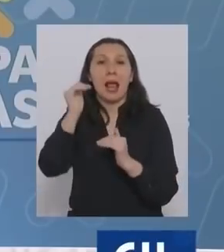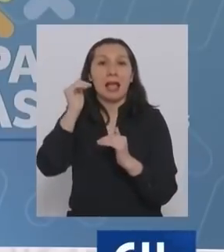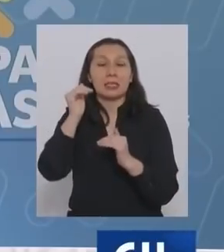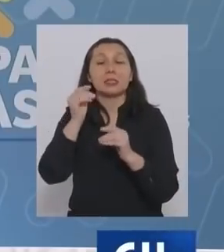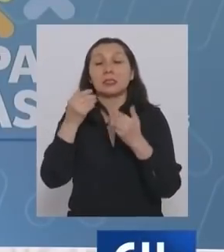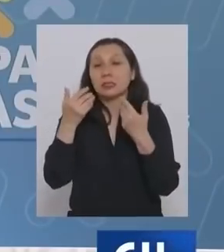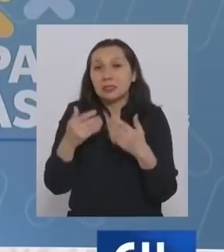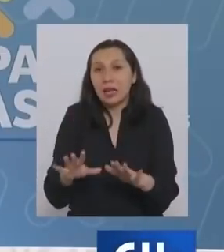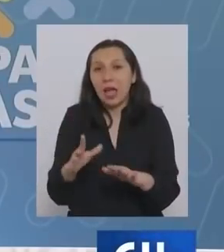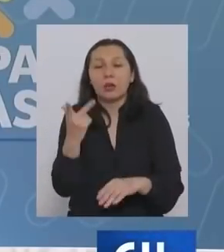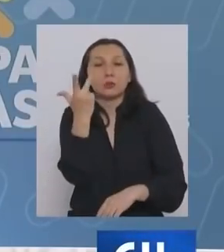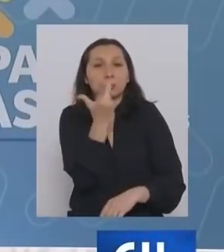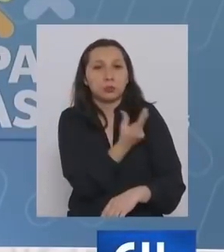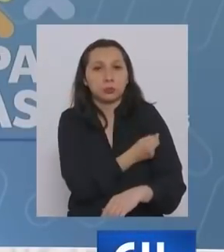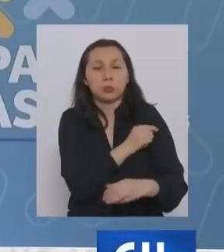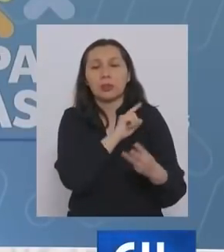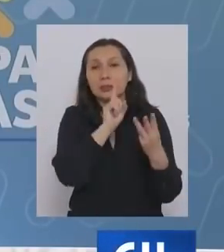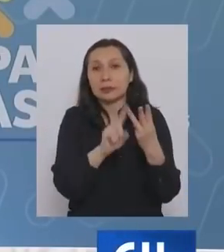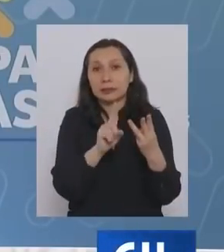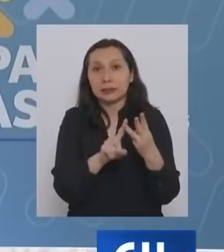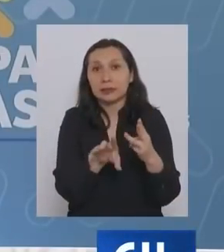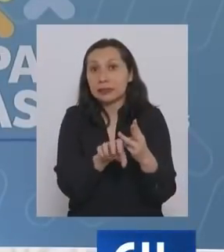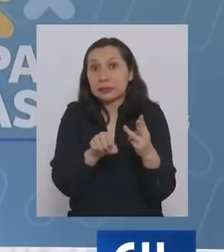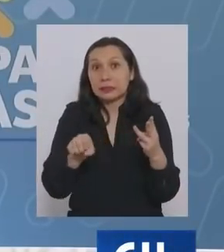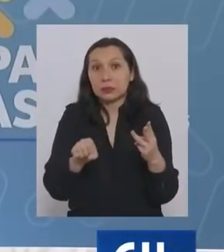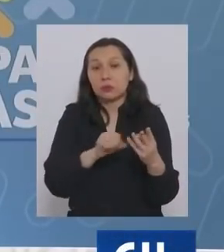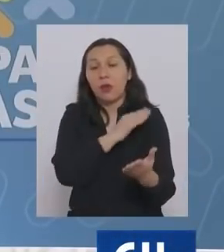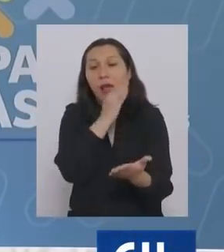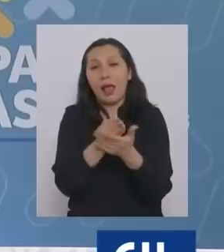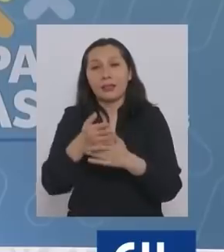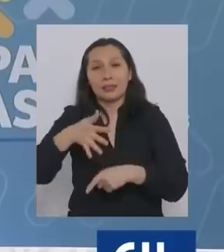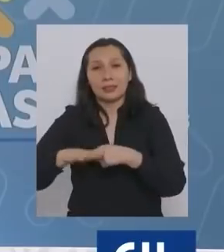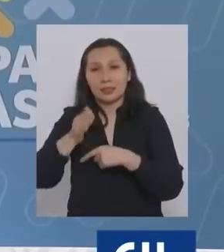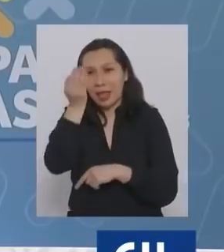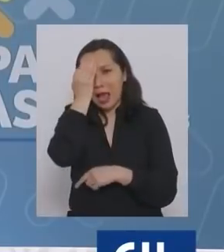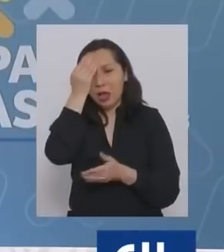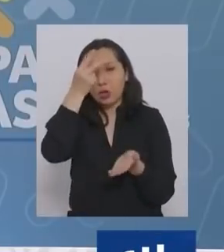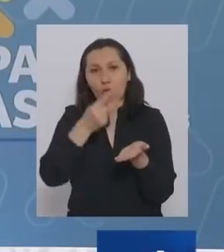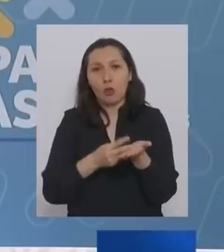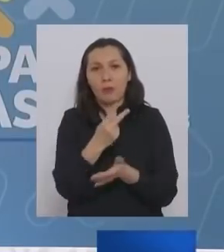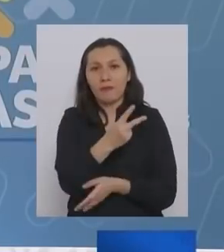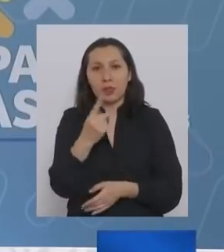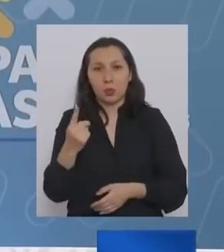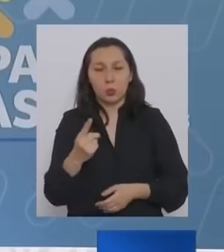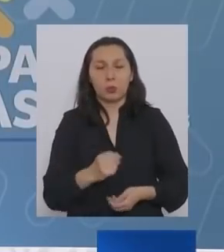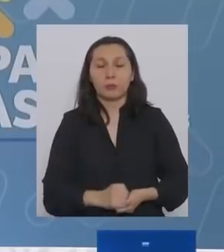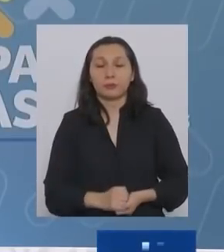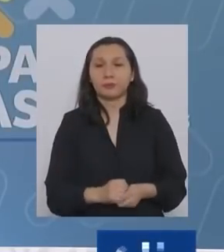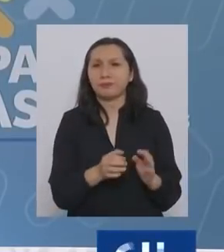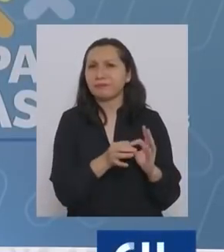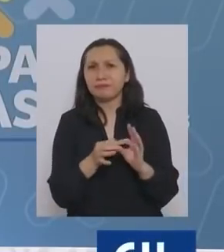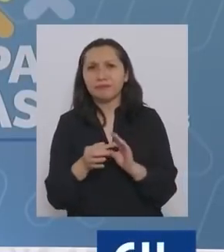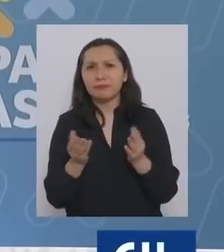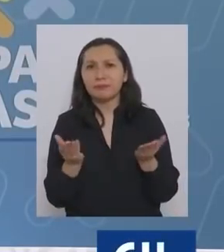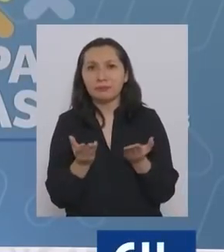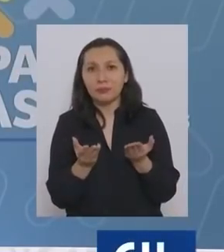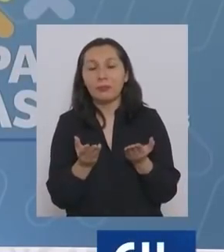que recibieron su dosis de refuerzo hasta el 15 de agosto del 2021. Es